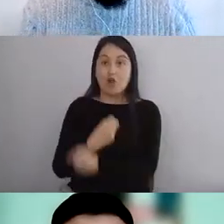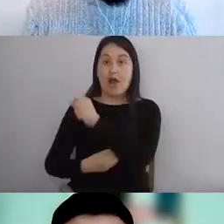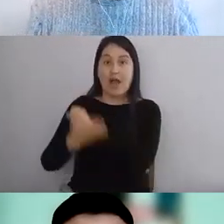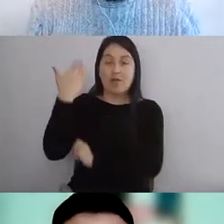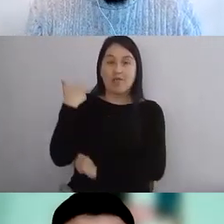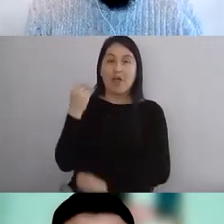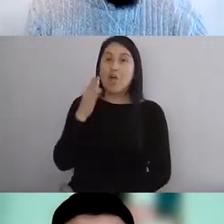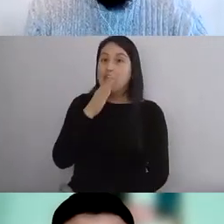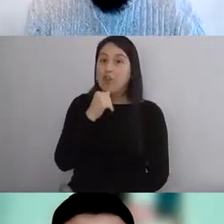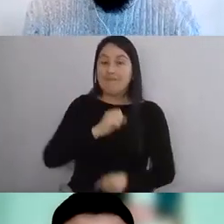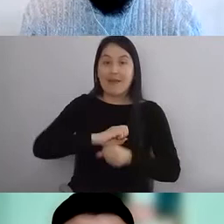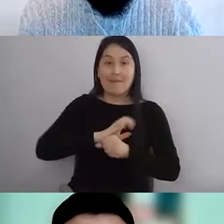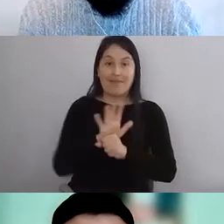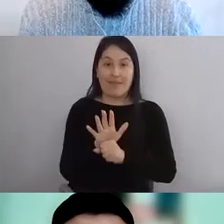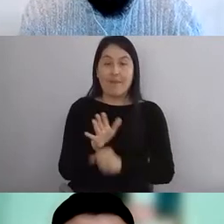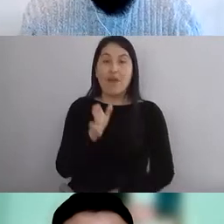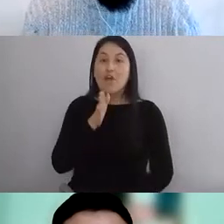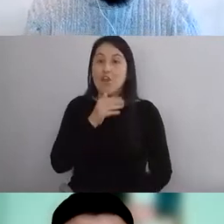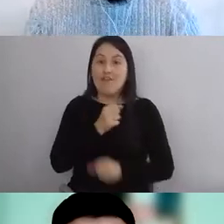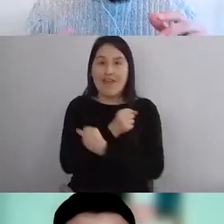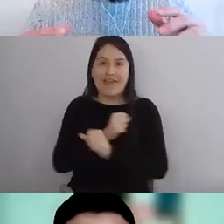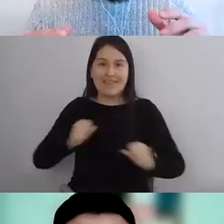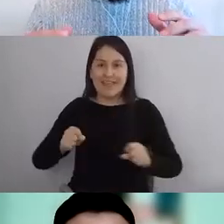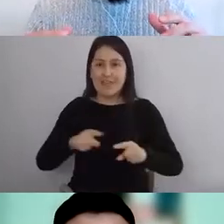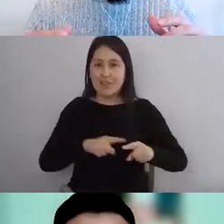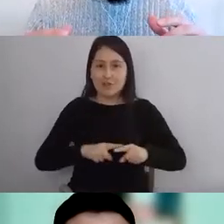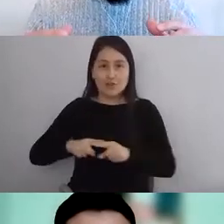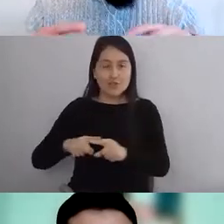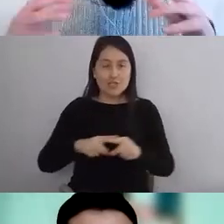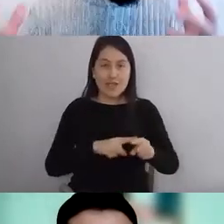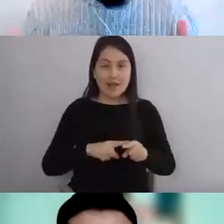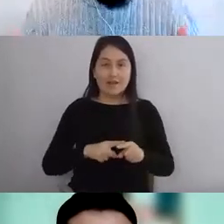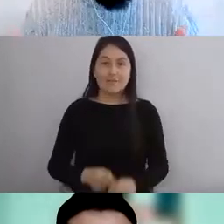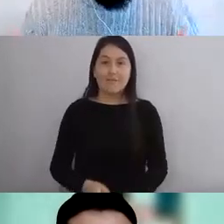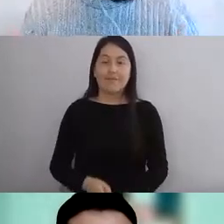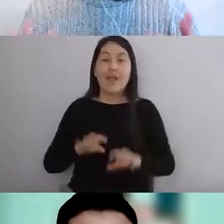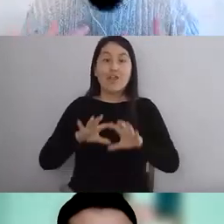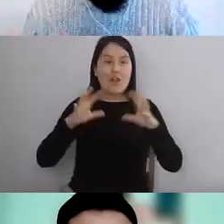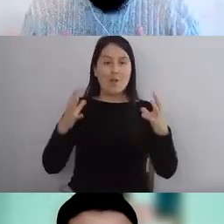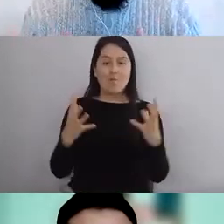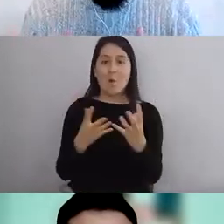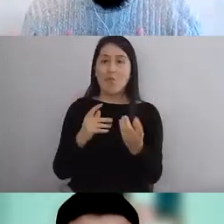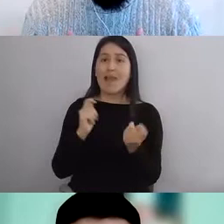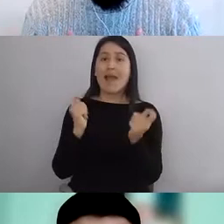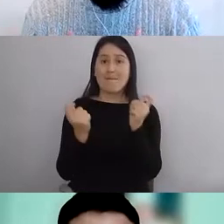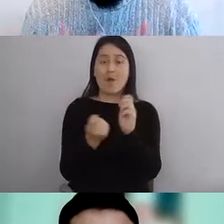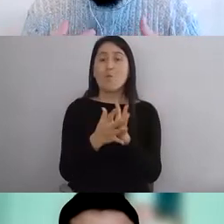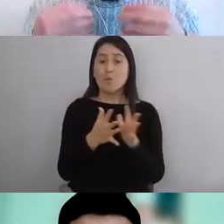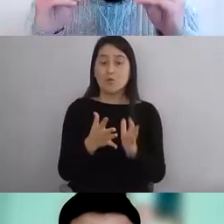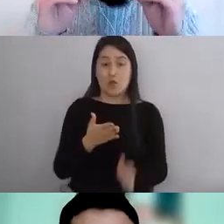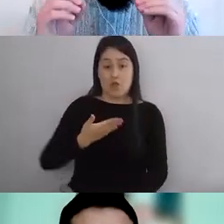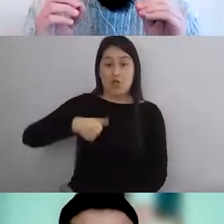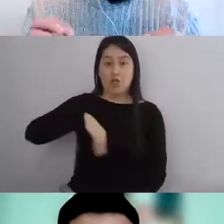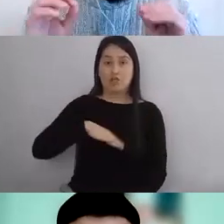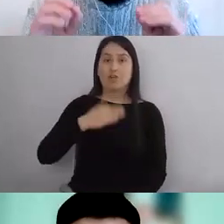pandemia. 2 años atrás no había estallido social. Entonces, el mundo ha cambiado mucho y nosotros también hemos cambiado mucho.